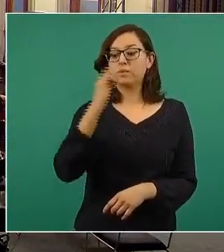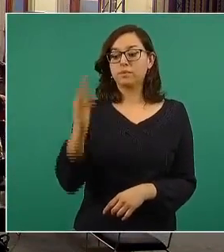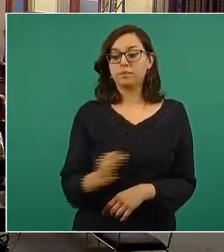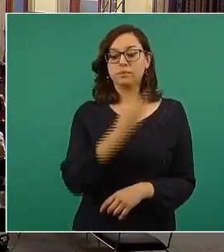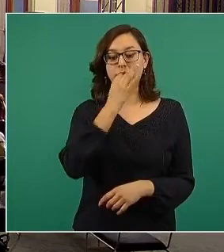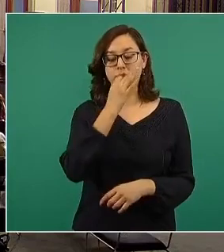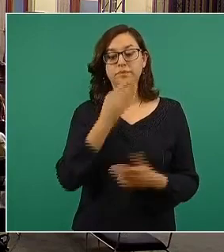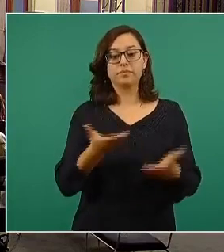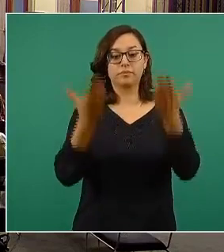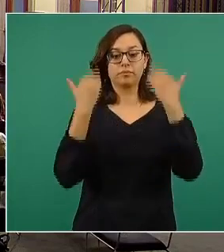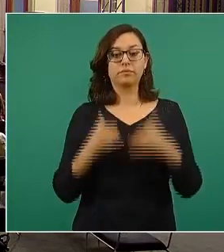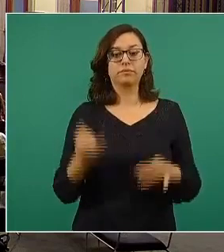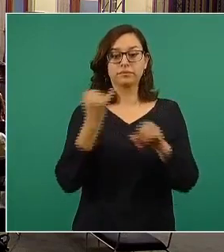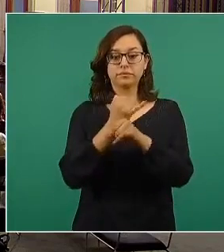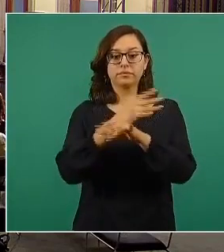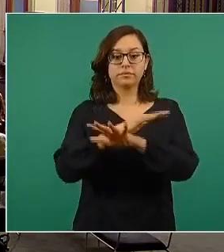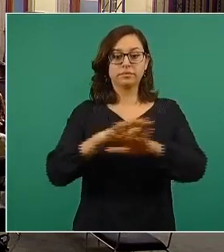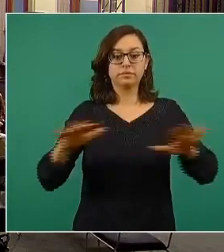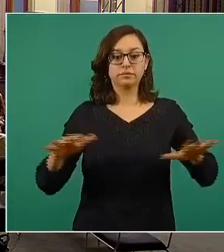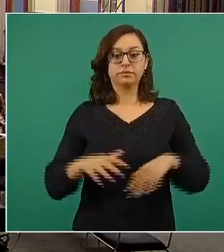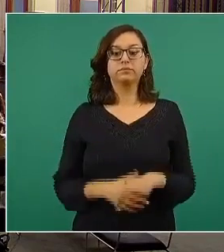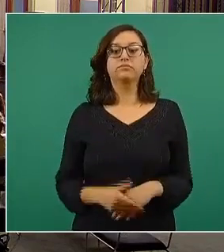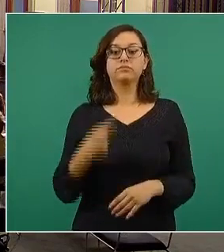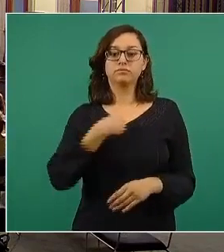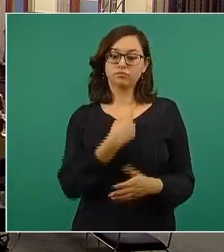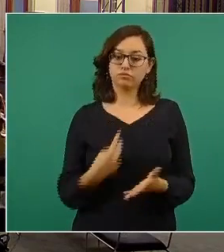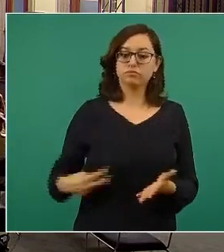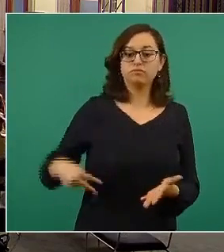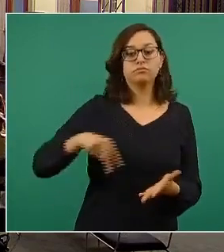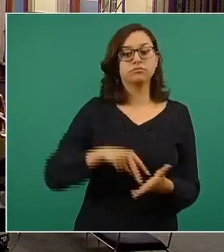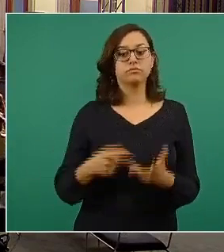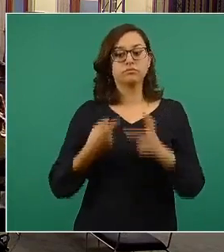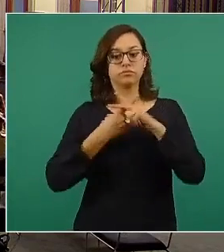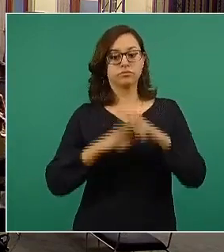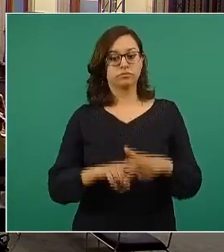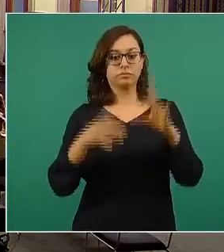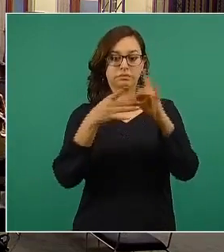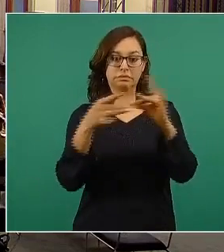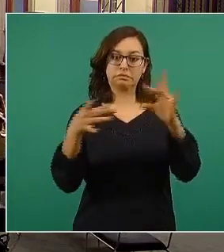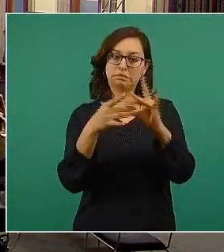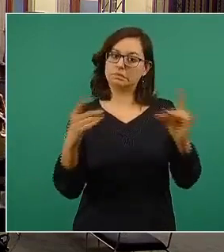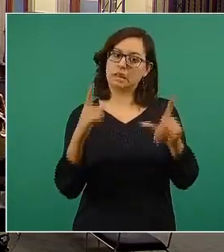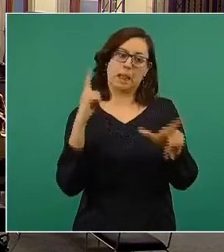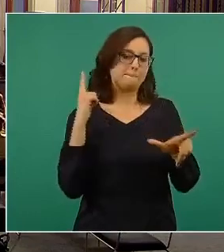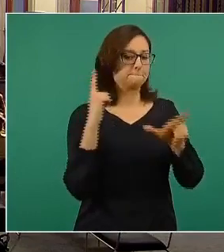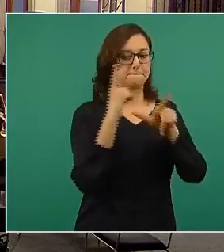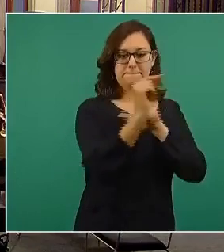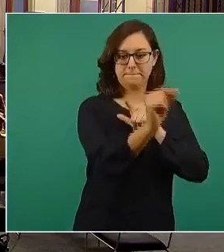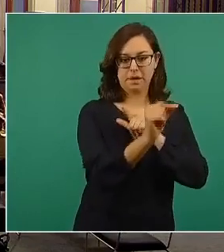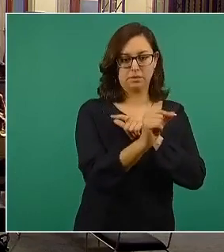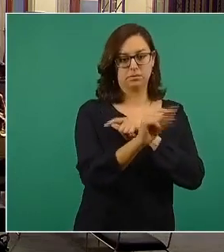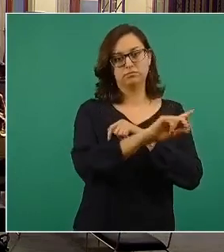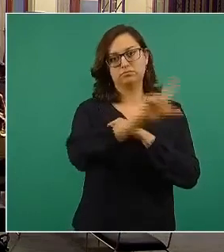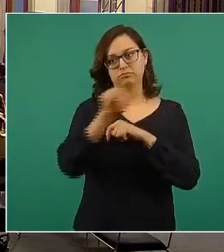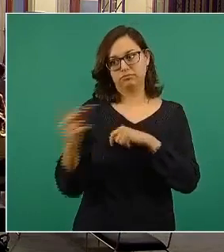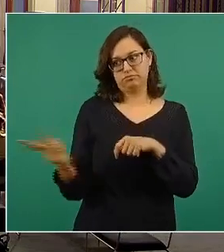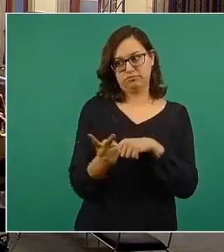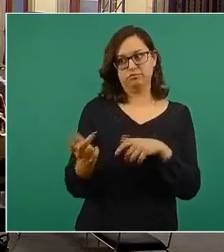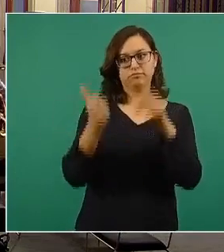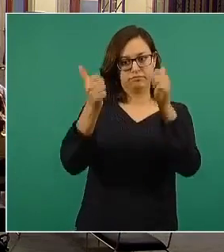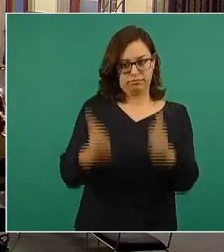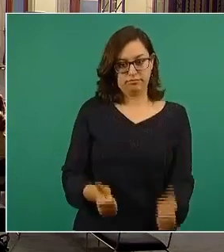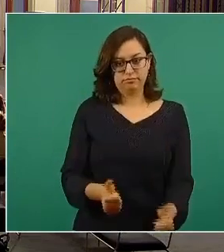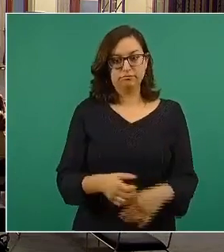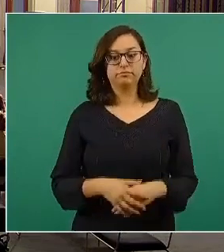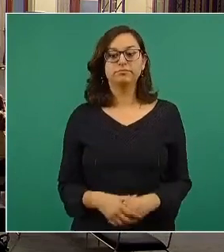informe técnico. Me pongo de pie, lo comento y sin más me salgo y les voy a dejar a ellos la conducción.